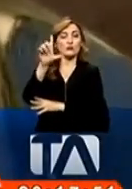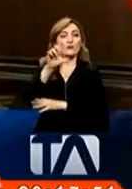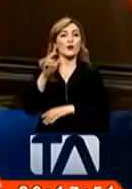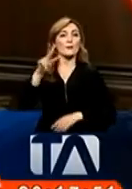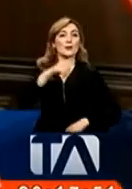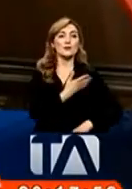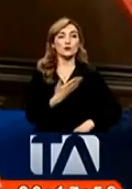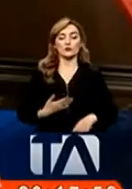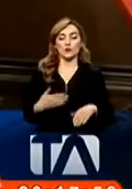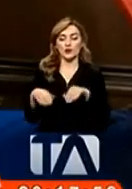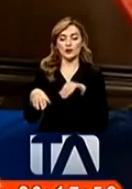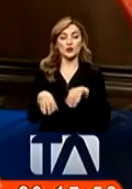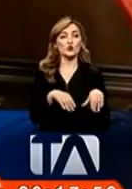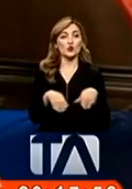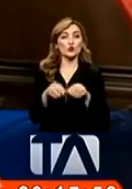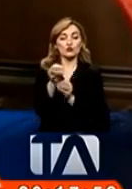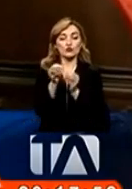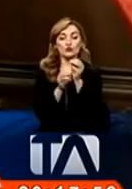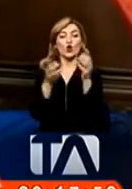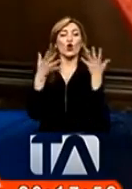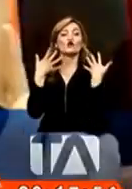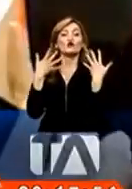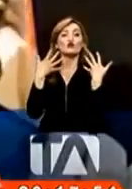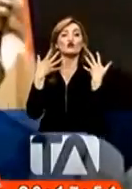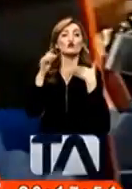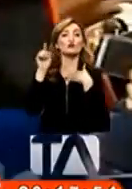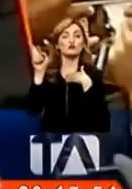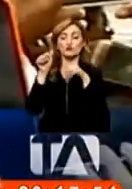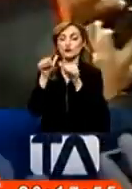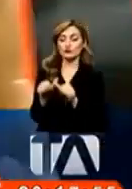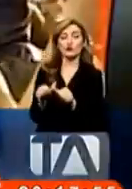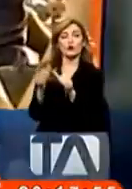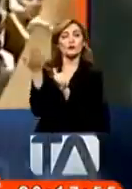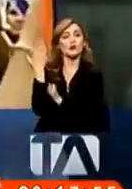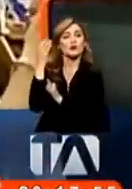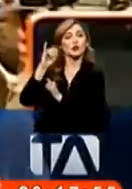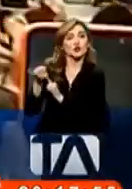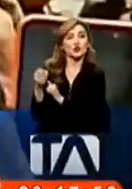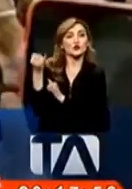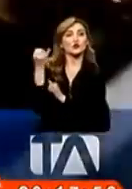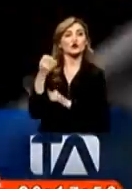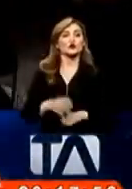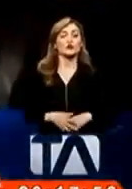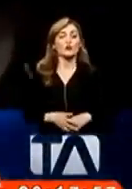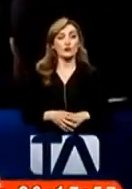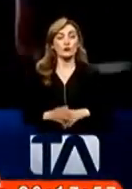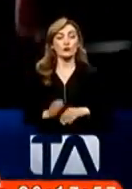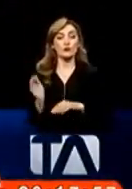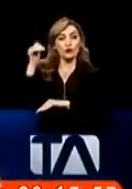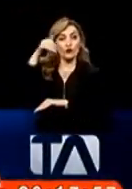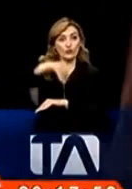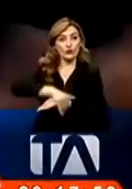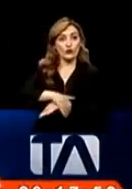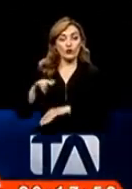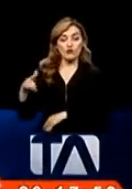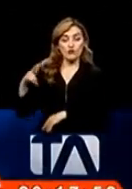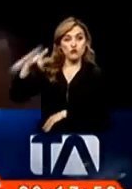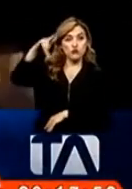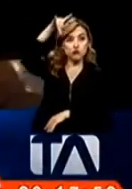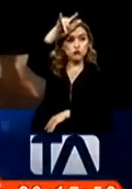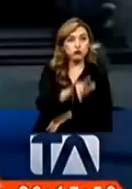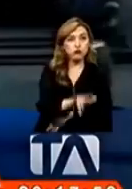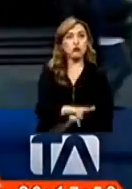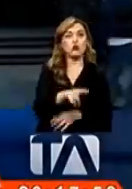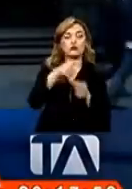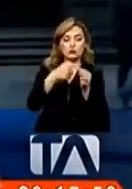Vicuña cumplió actividades de despacho en Guayaquil, donde permanecía desde el pasado jueves. En horas de la tarde partió vía aérea hacia la